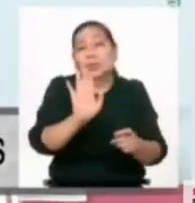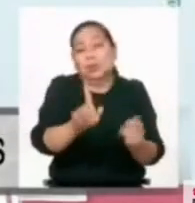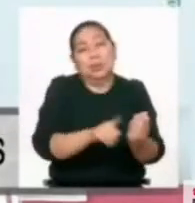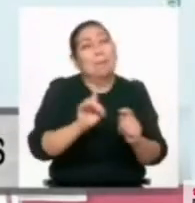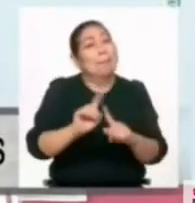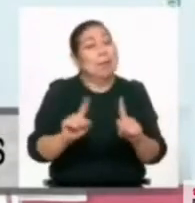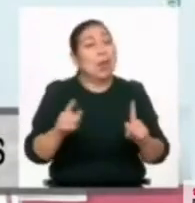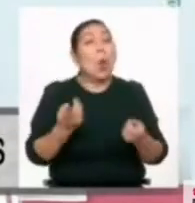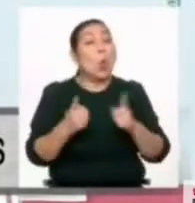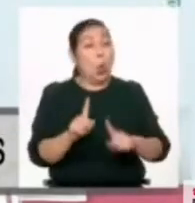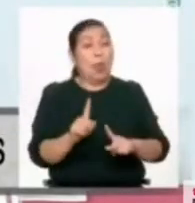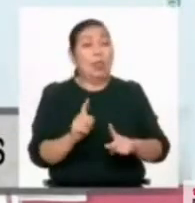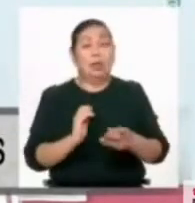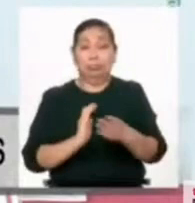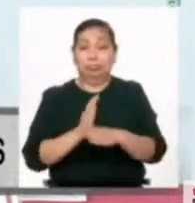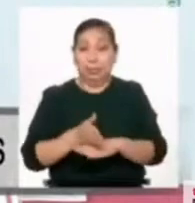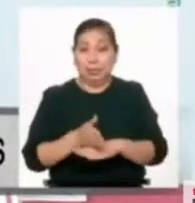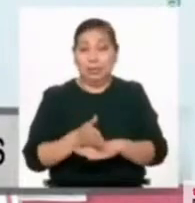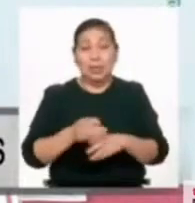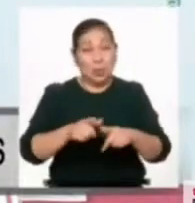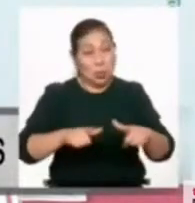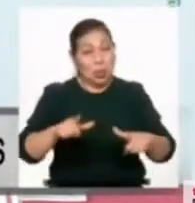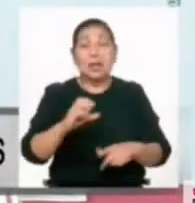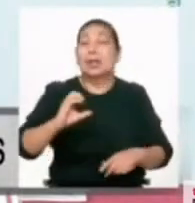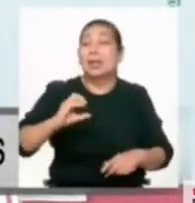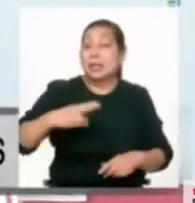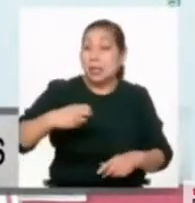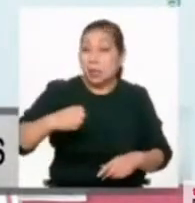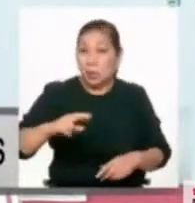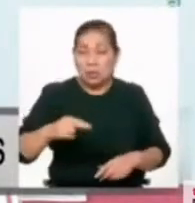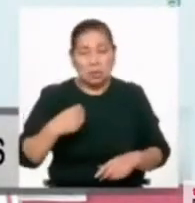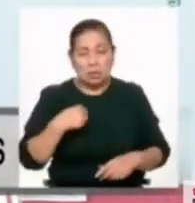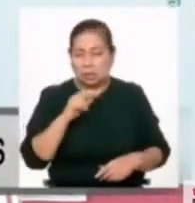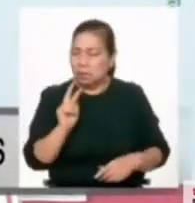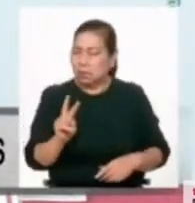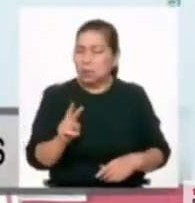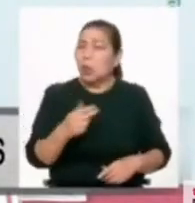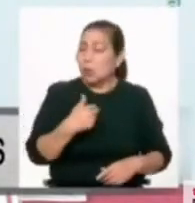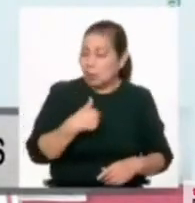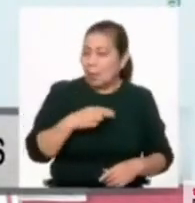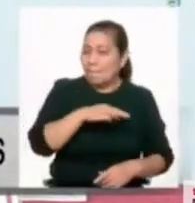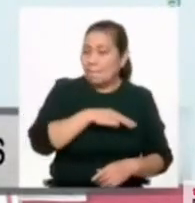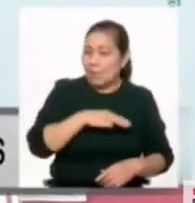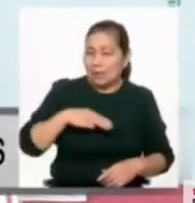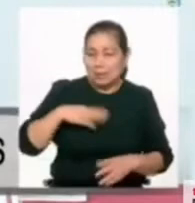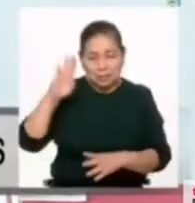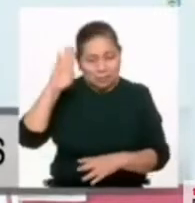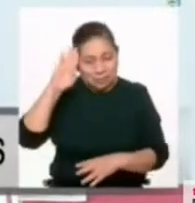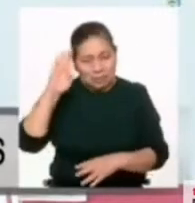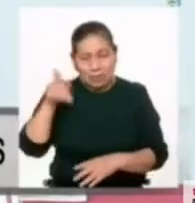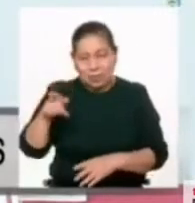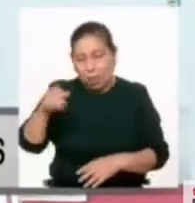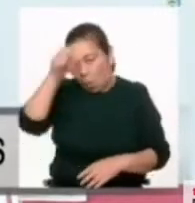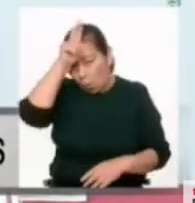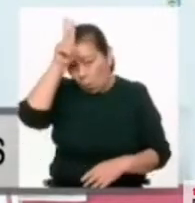Pero ese día que hemos ido a Chalhuahuacho, ¿no? Encontramos yo y el ministro de Defensa en